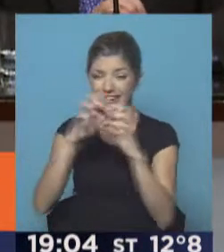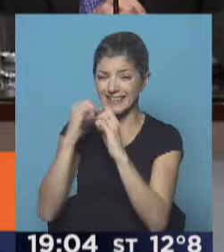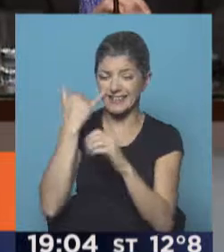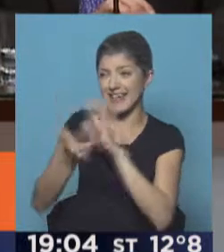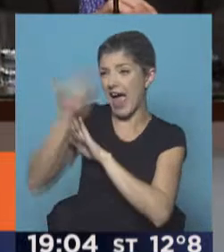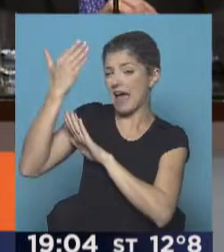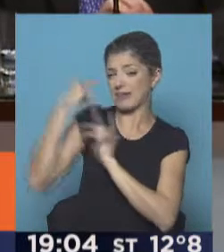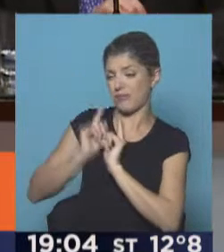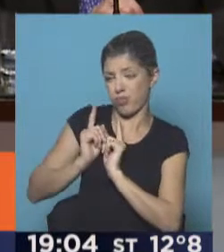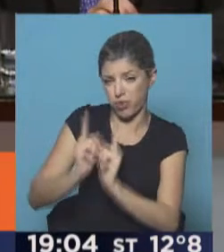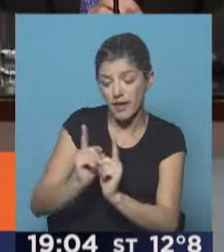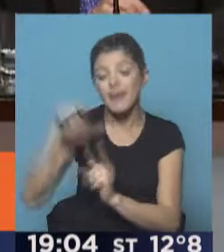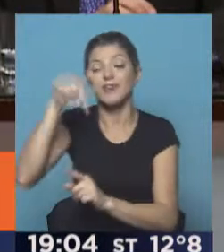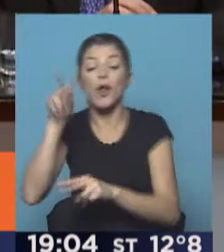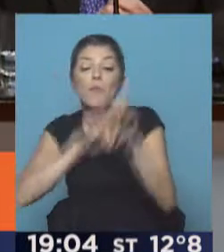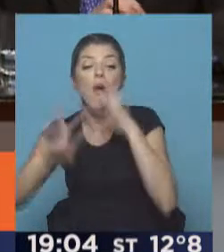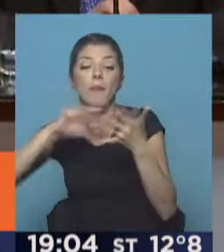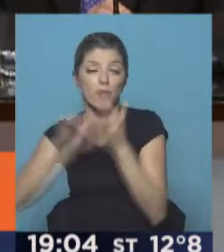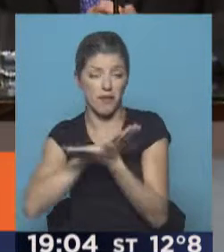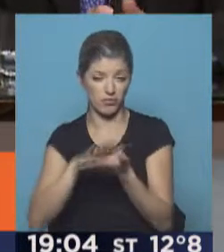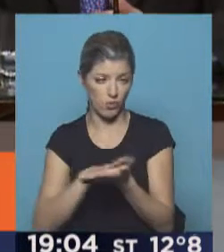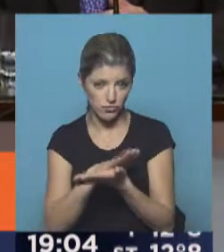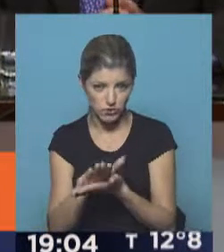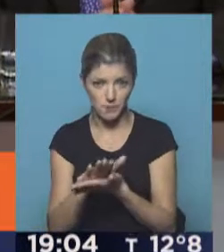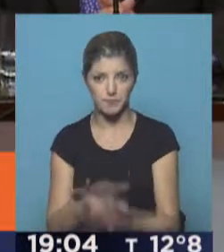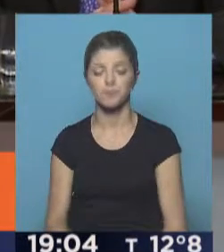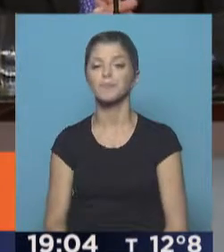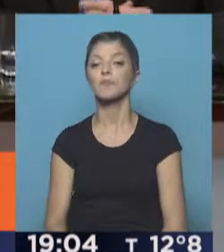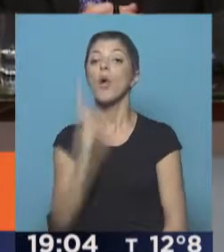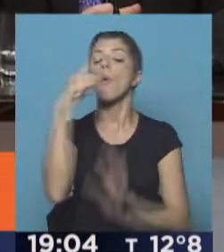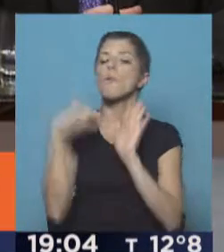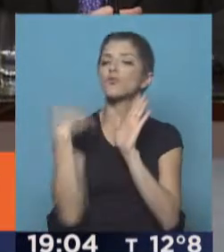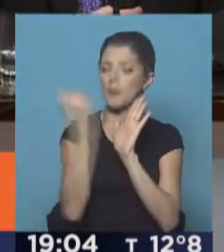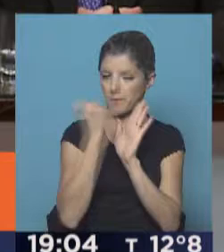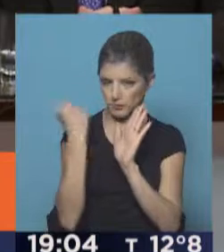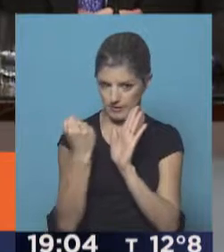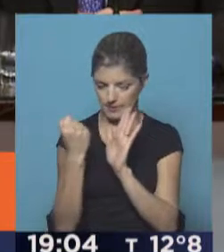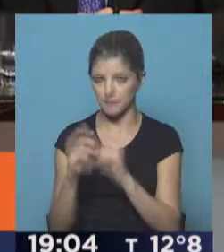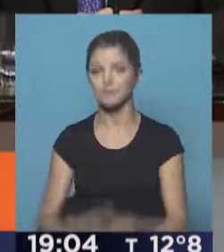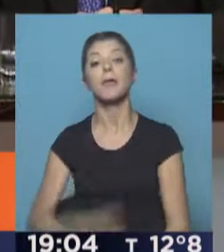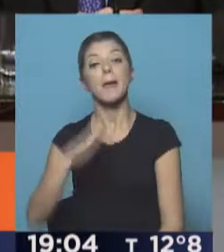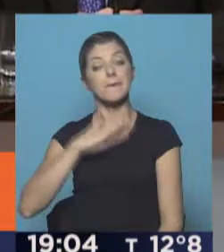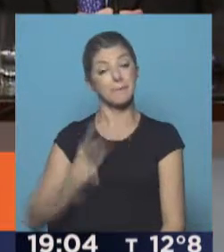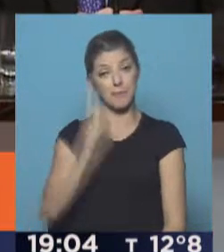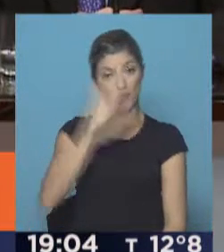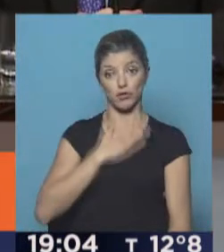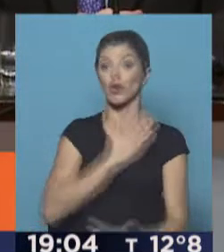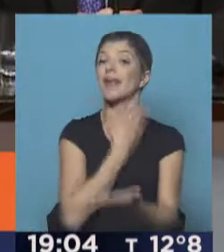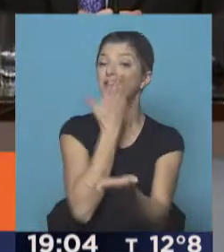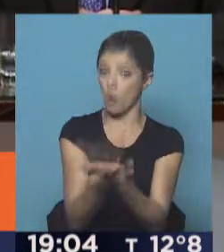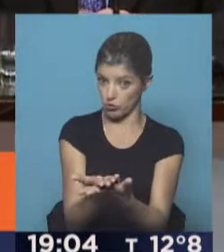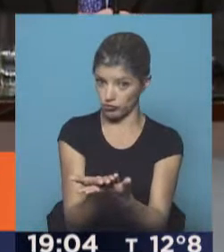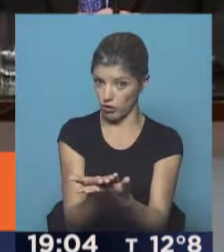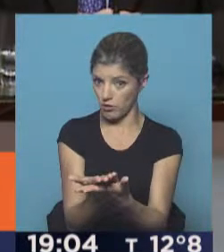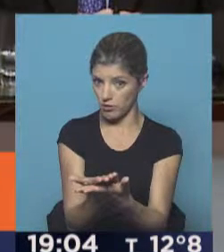de corregirla. Un dato importante para aclarar es, primero nosotros presentamos el recurso extraordinario, ¿no?, que es el